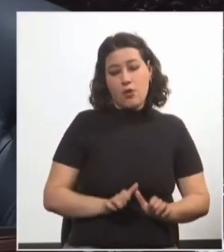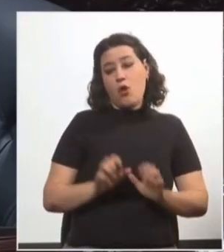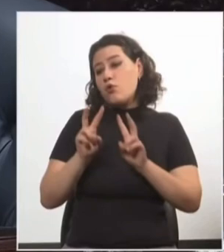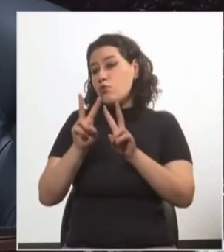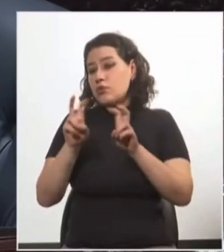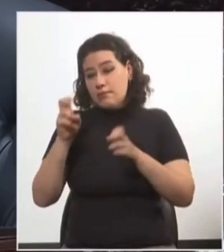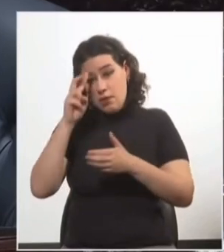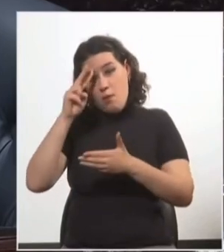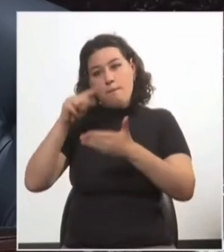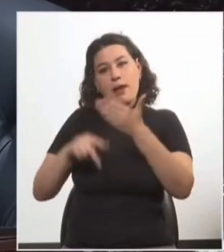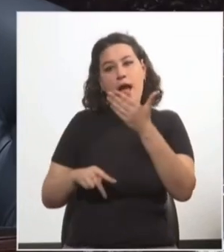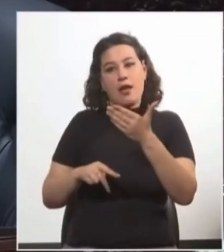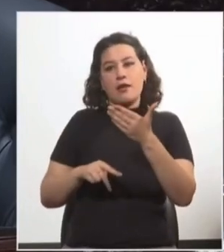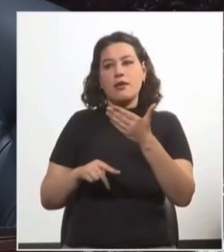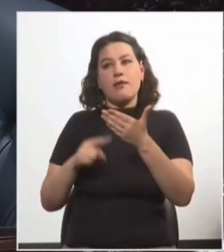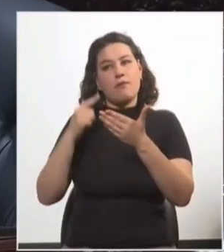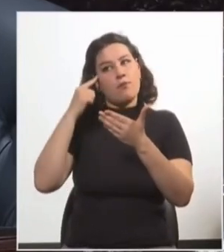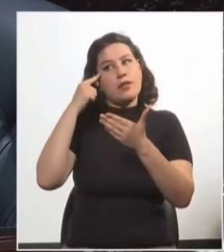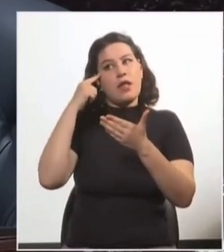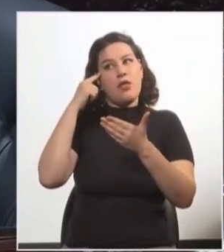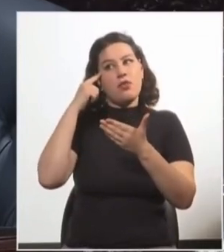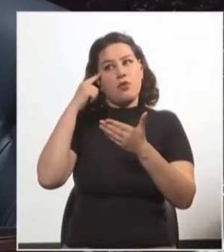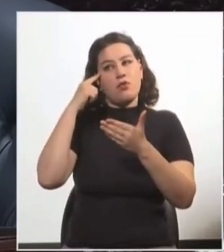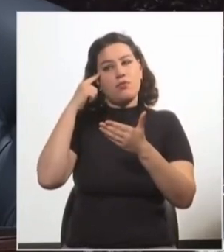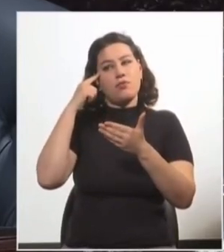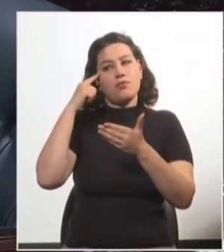estratégico, pensado en el desarrollo